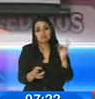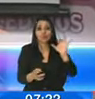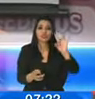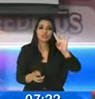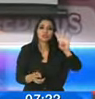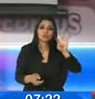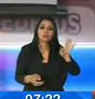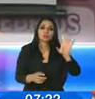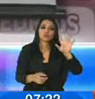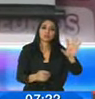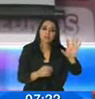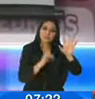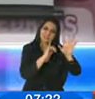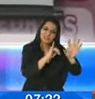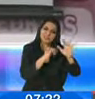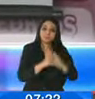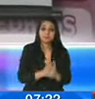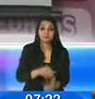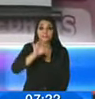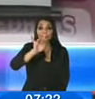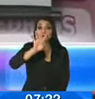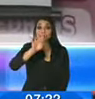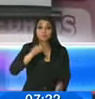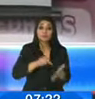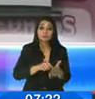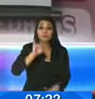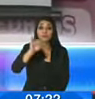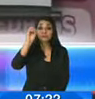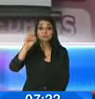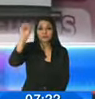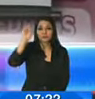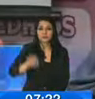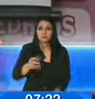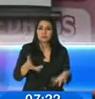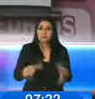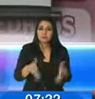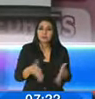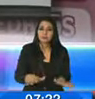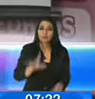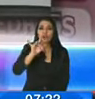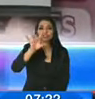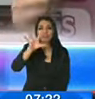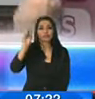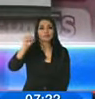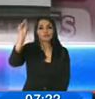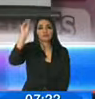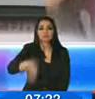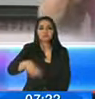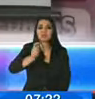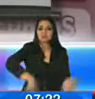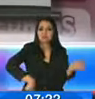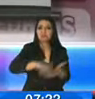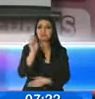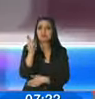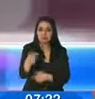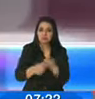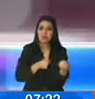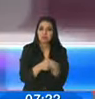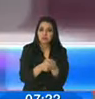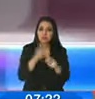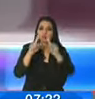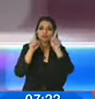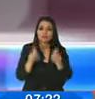84.6. O sea, ¿qué quiere decir? Que el 84.6%, aproximadamente 85%, aprueban categóricamente